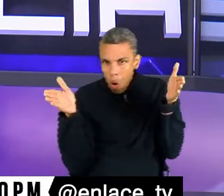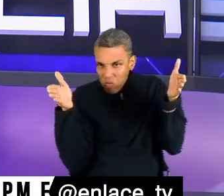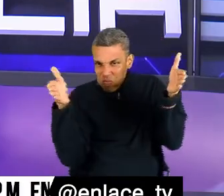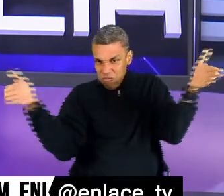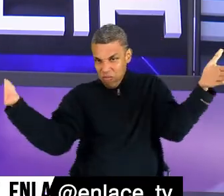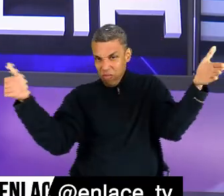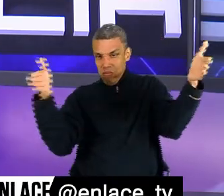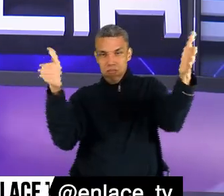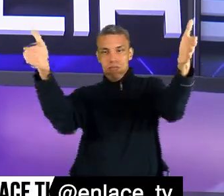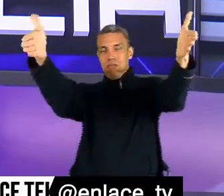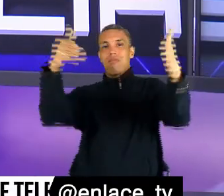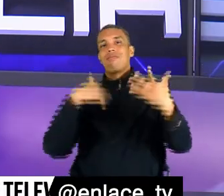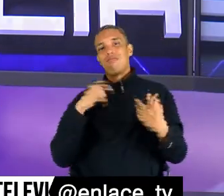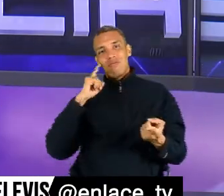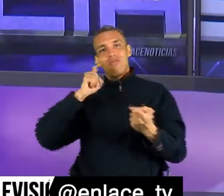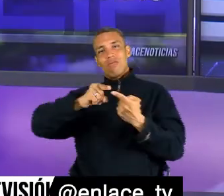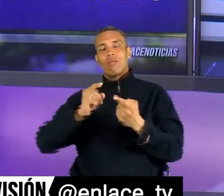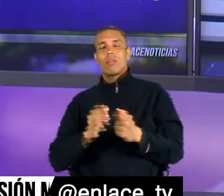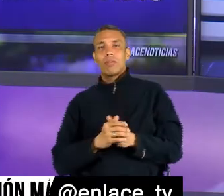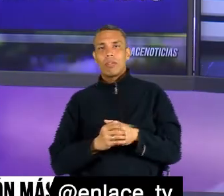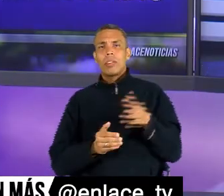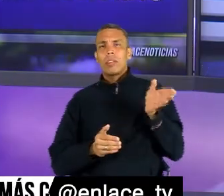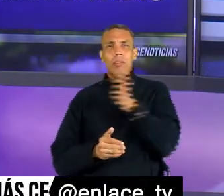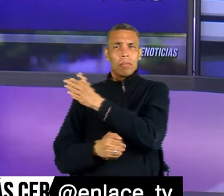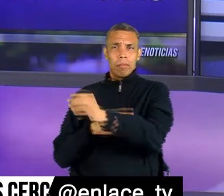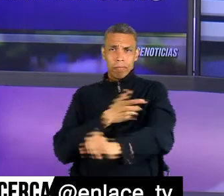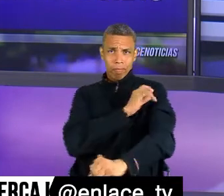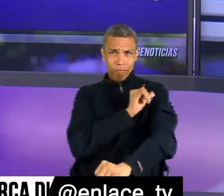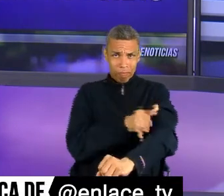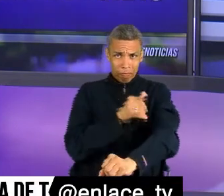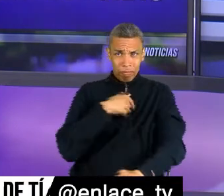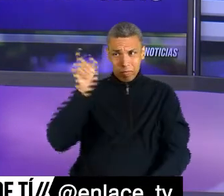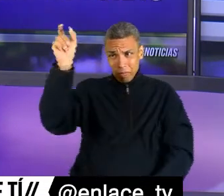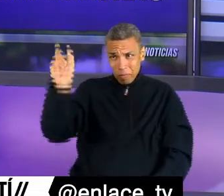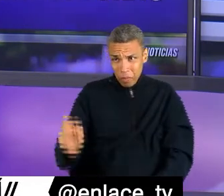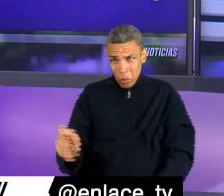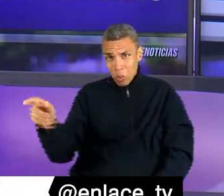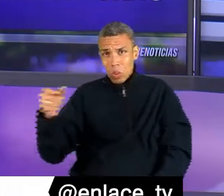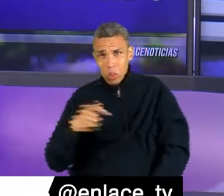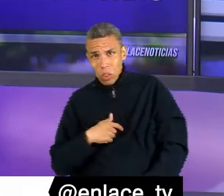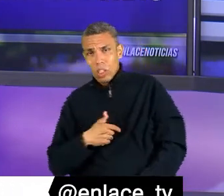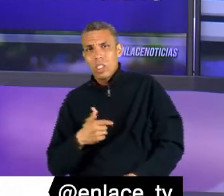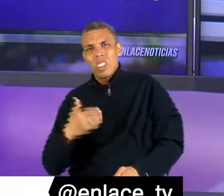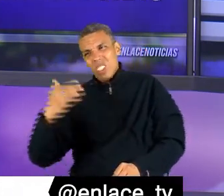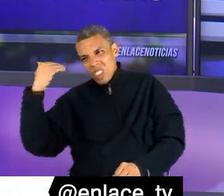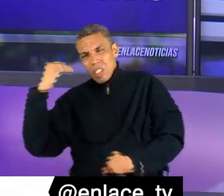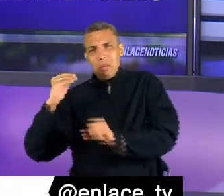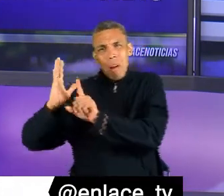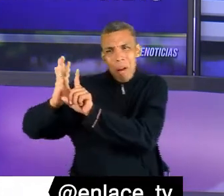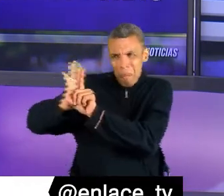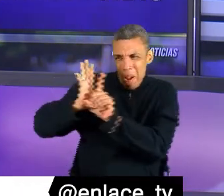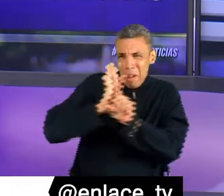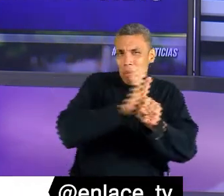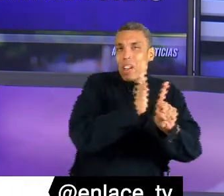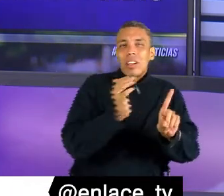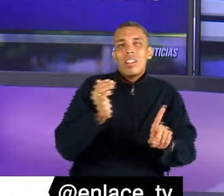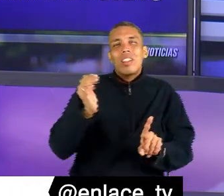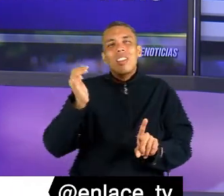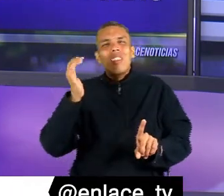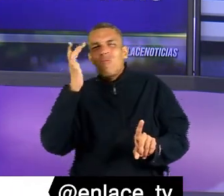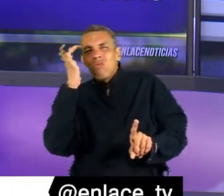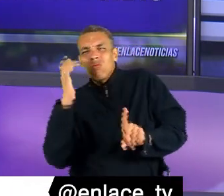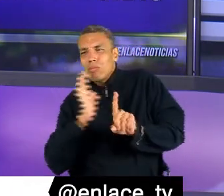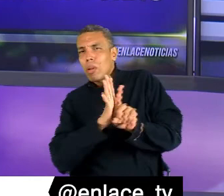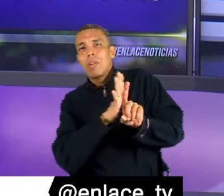Un desplazado de la zona rural de Yondó reclama del gobierno nacional le reactive el subsidio que no recibe desde hace un año.